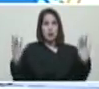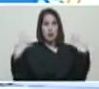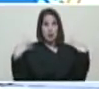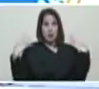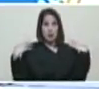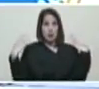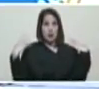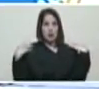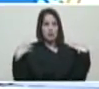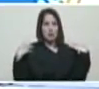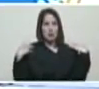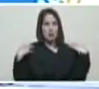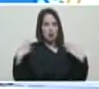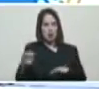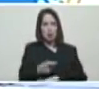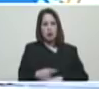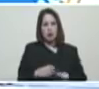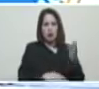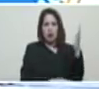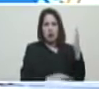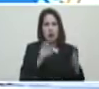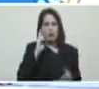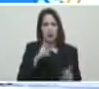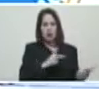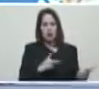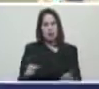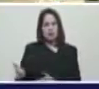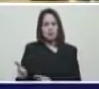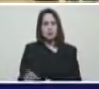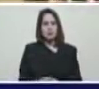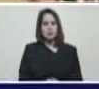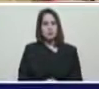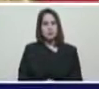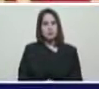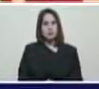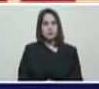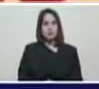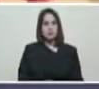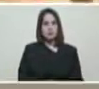Teresa melén de Rivas adelante est Lara